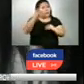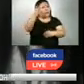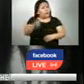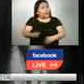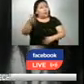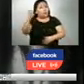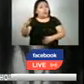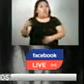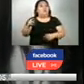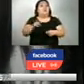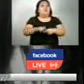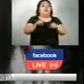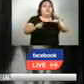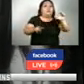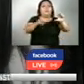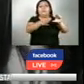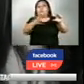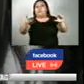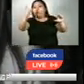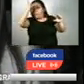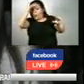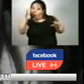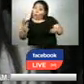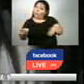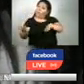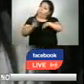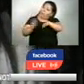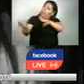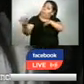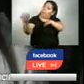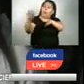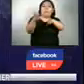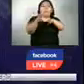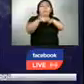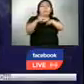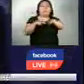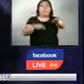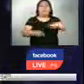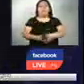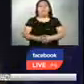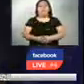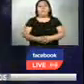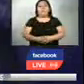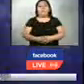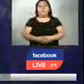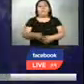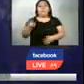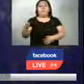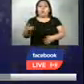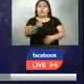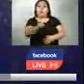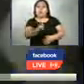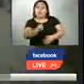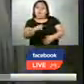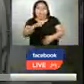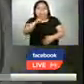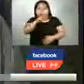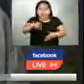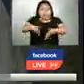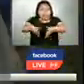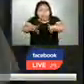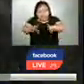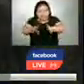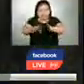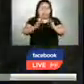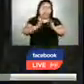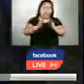De lunes a domingo nosotros venimos a recoger a las personas que nos quieran acompañar, pero hay muchas. Las personas en condición de calle